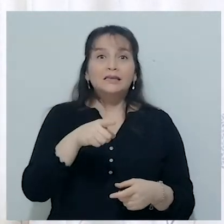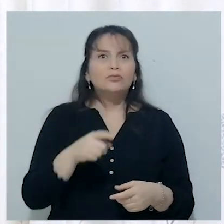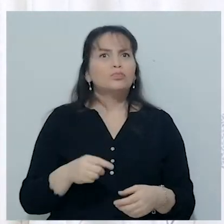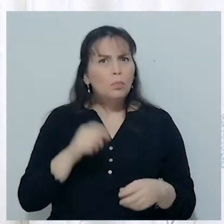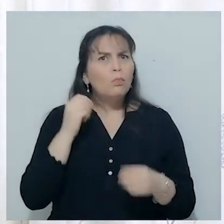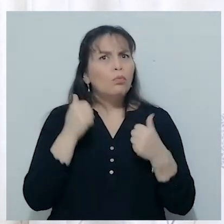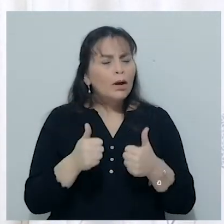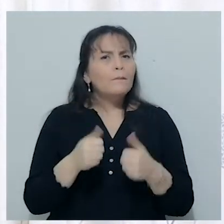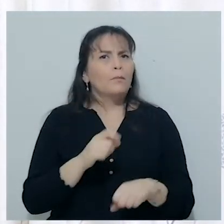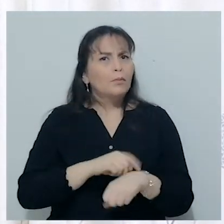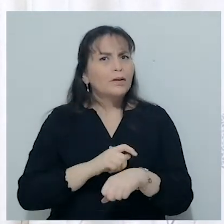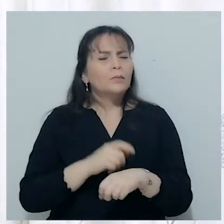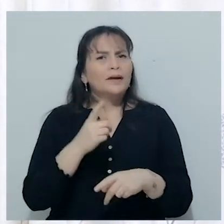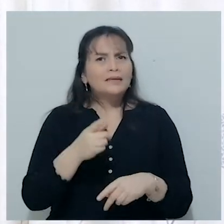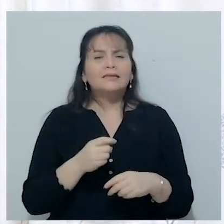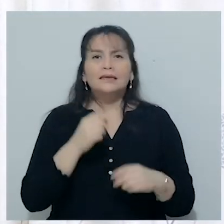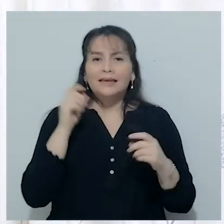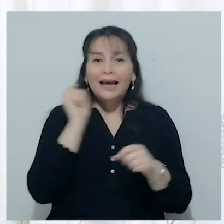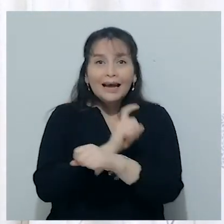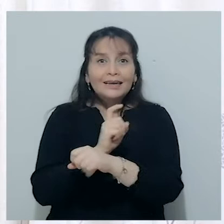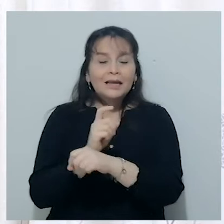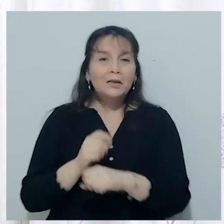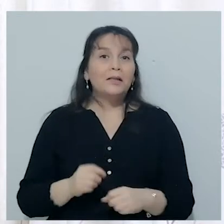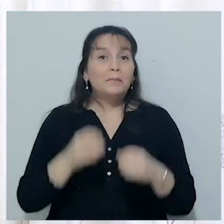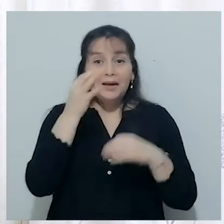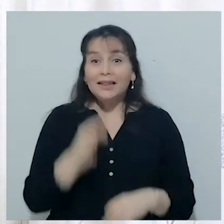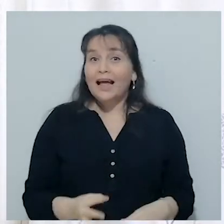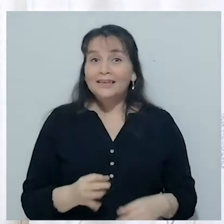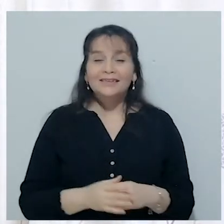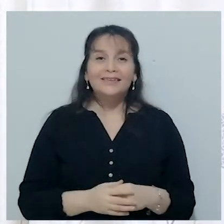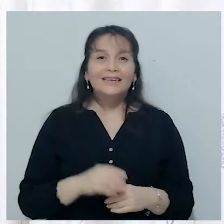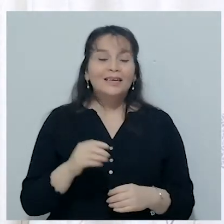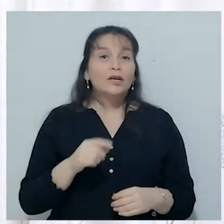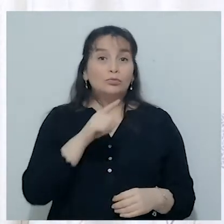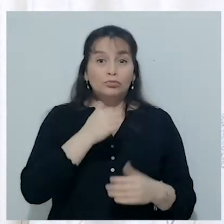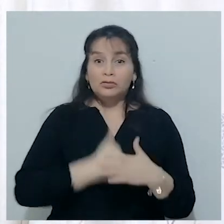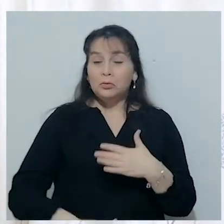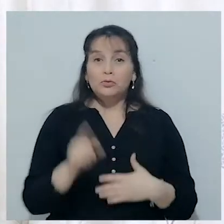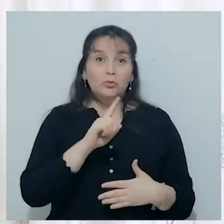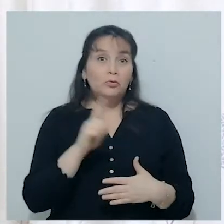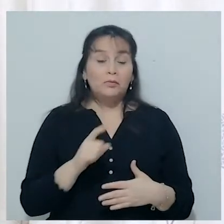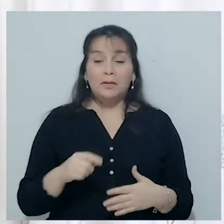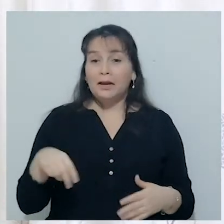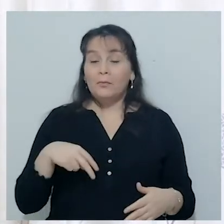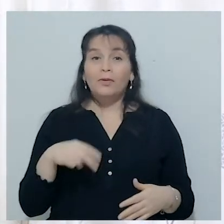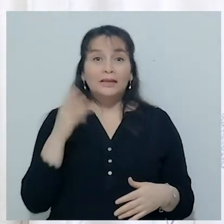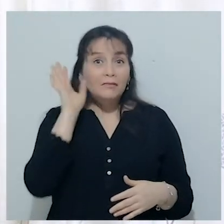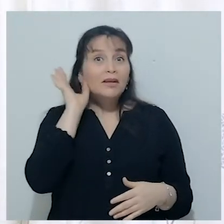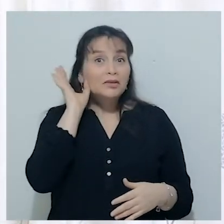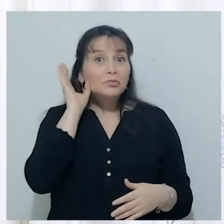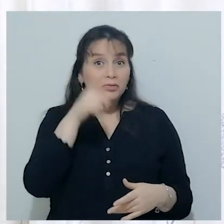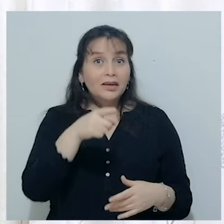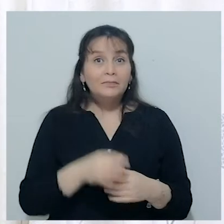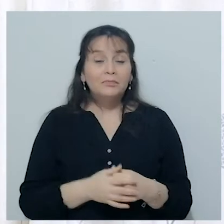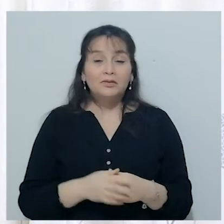están sentados, concentrados. Creo que puede ser un buen momento para enseñar algunas verdades. Tus hijos no se van a mover de la